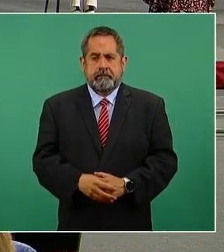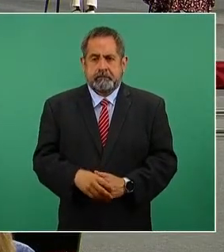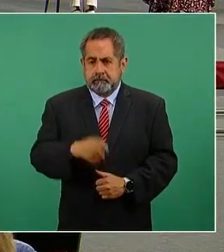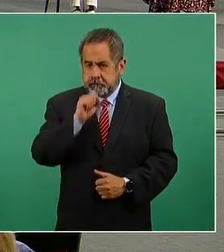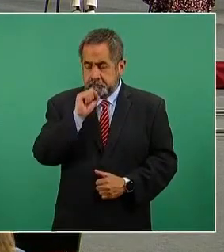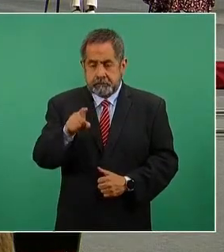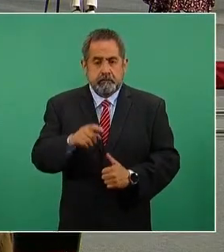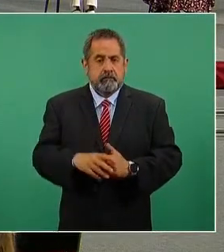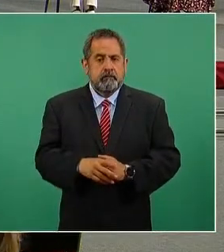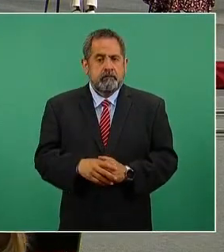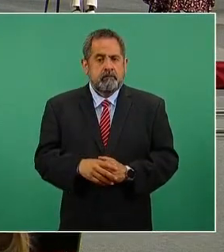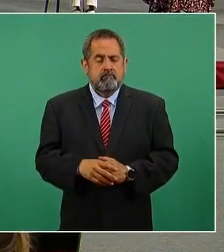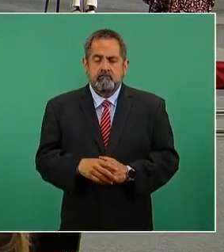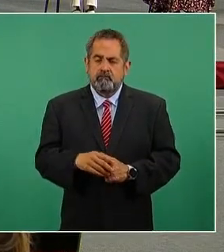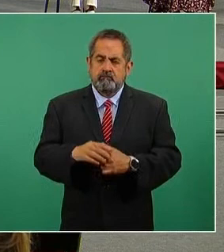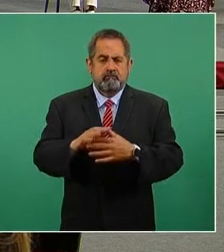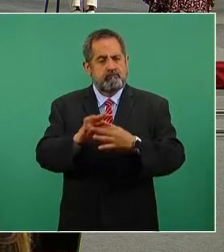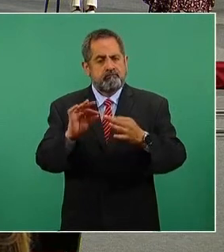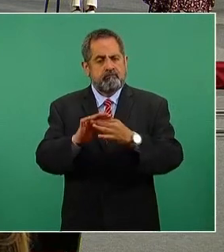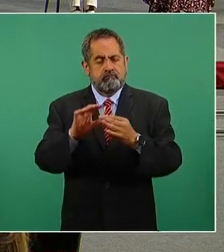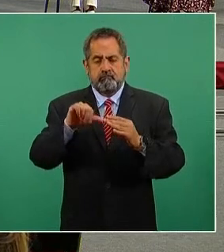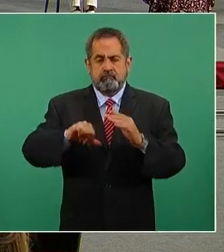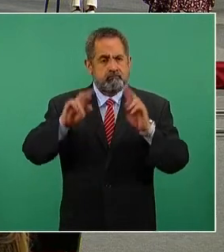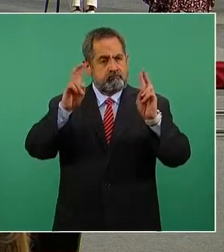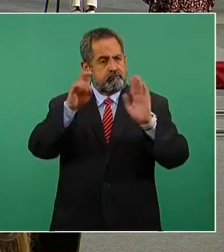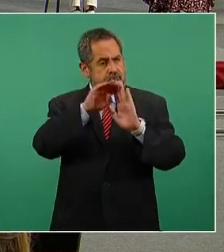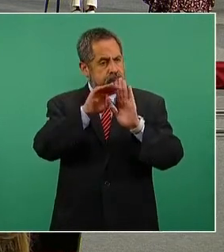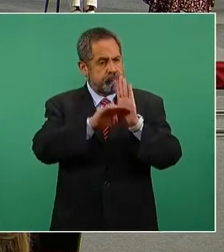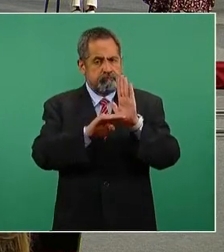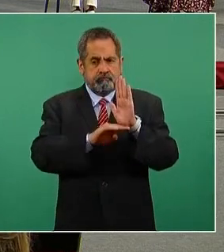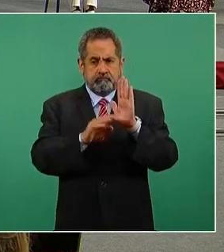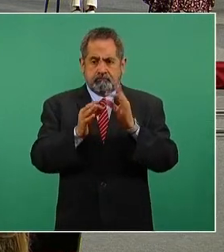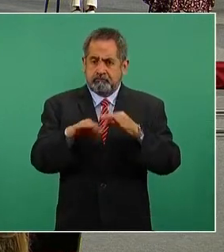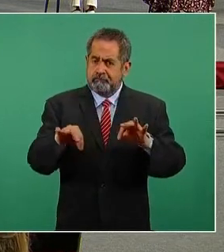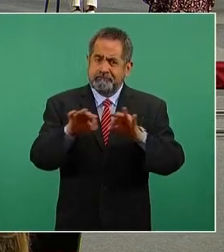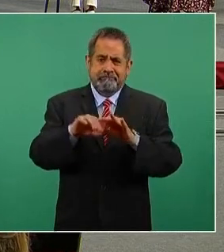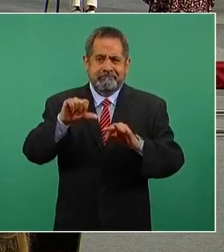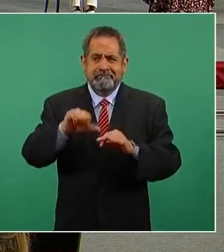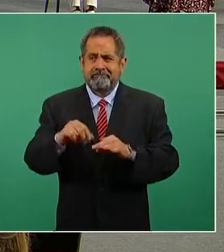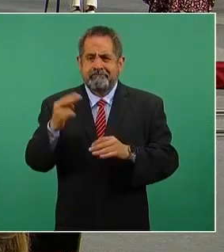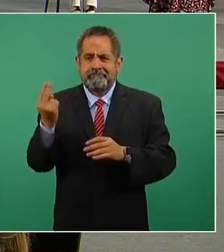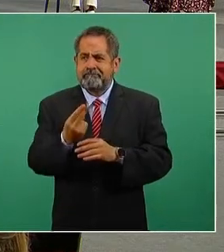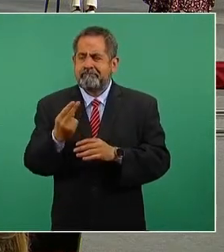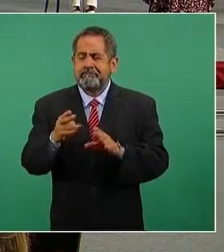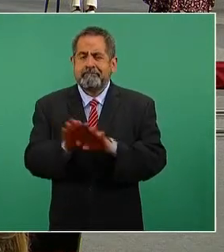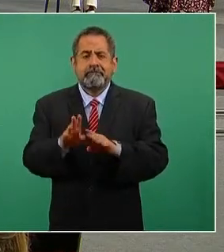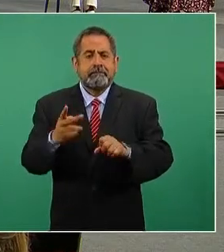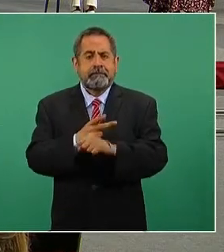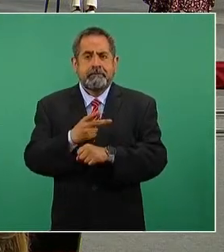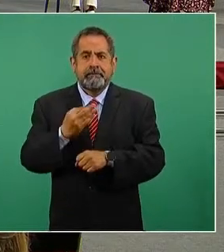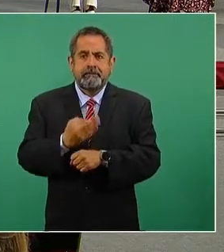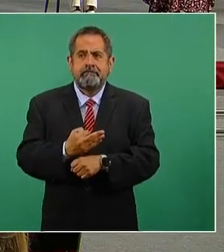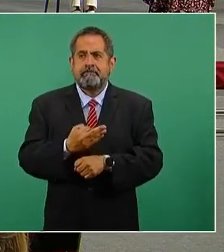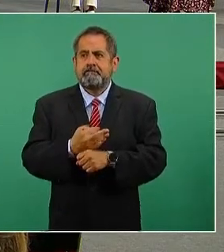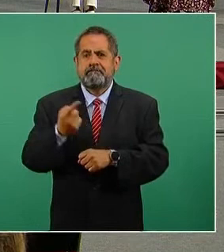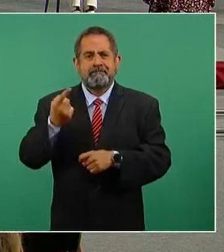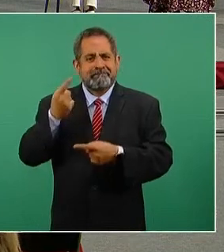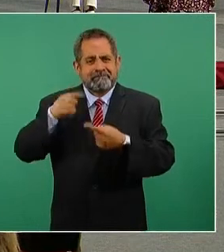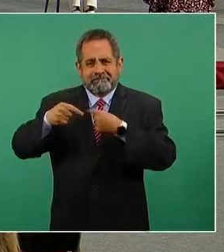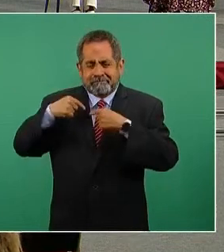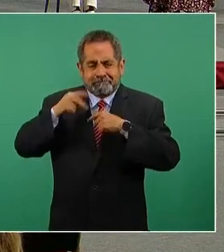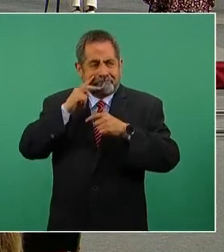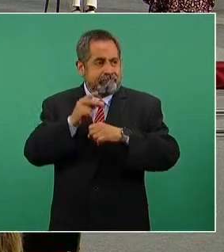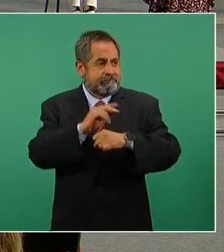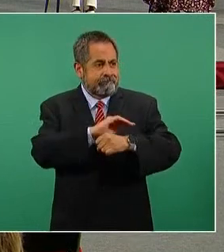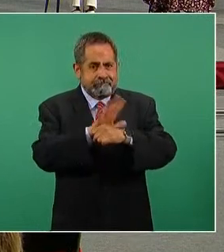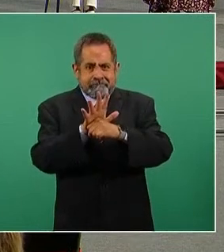También, pues quisiera decir que esta agenda se vuelve aún mucho más apremiante ante los retrocesos y ante las amenazas que estamos viendo debido a la